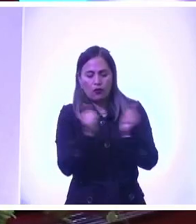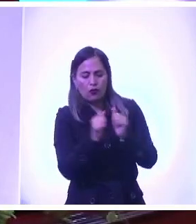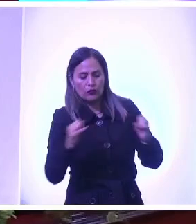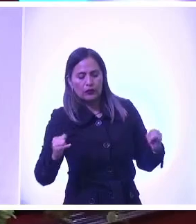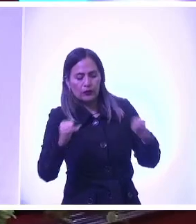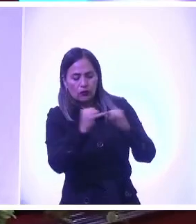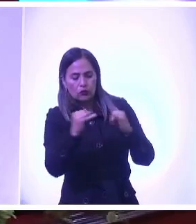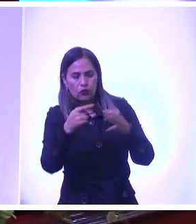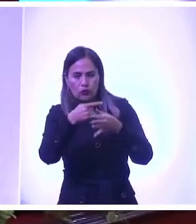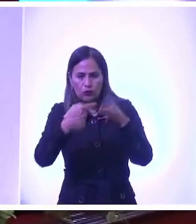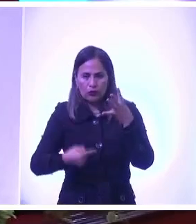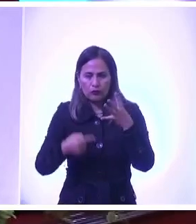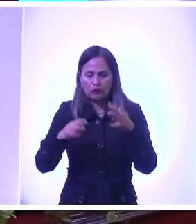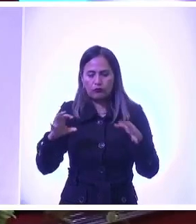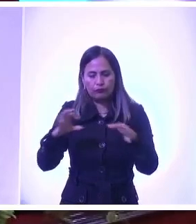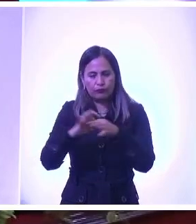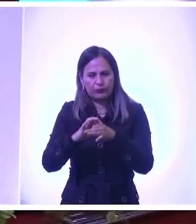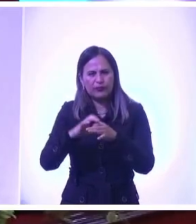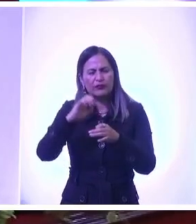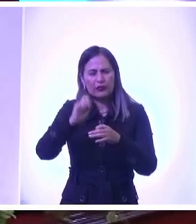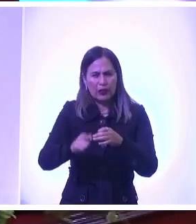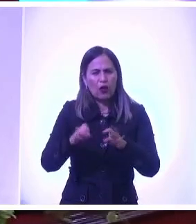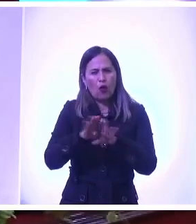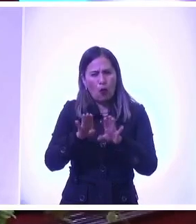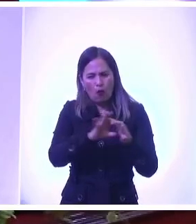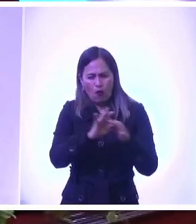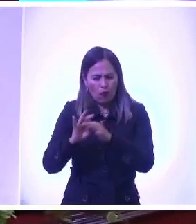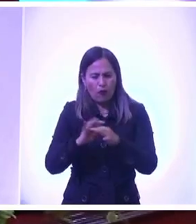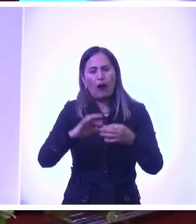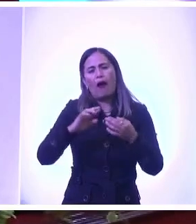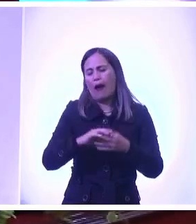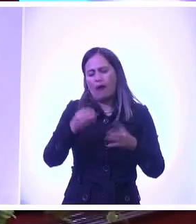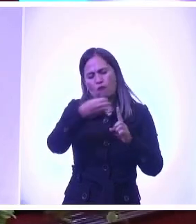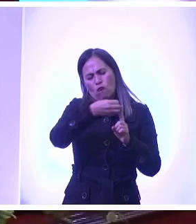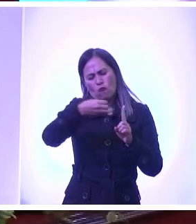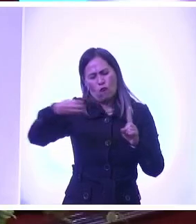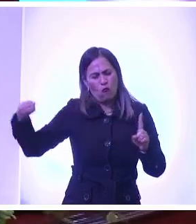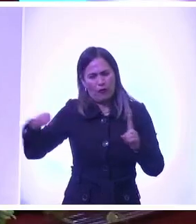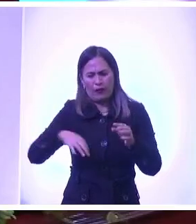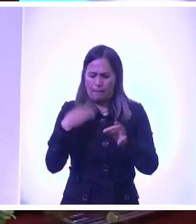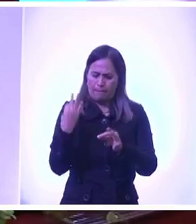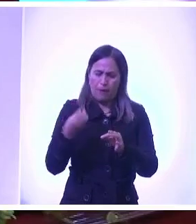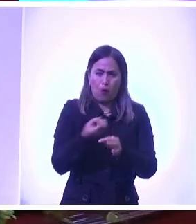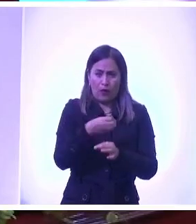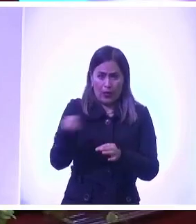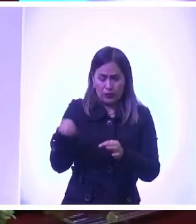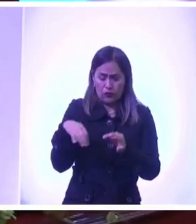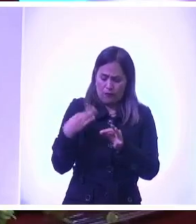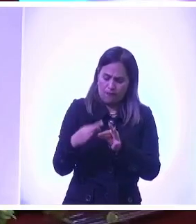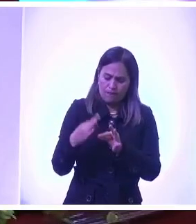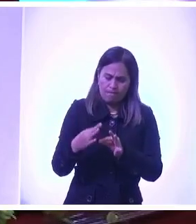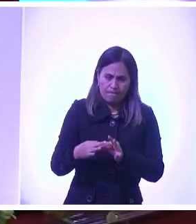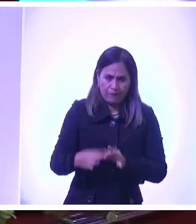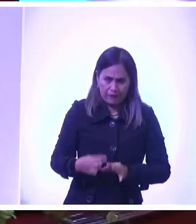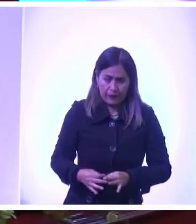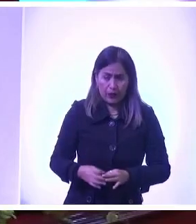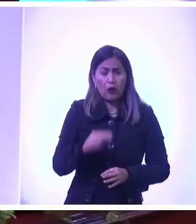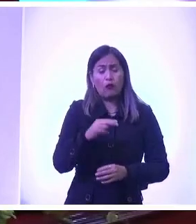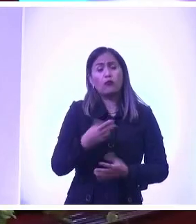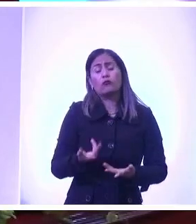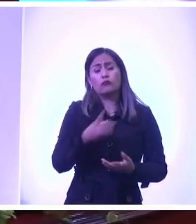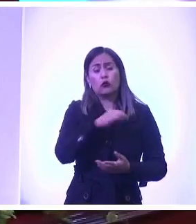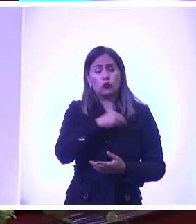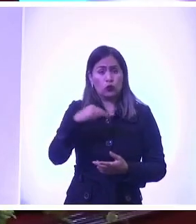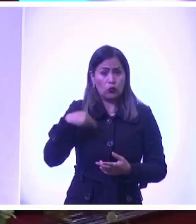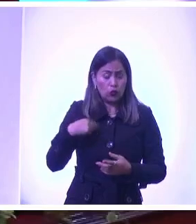tener todo en orden cumplir con nuestras obligaciones y qué creen cuando uno empieza a cumplir con sus obligaciones empieza a